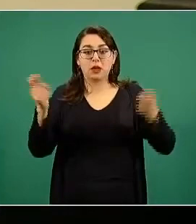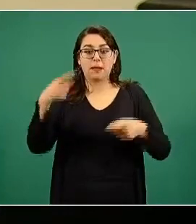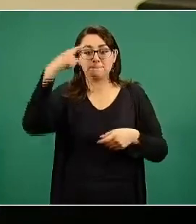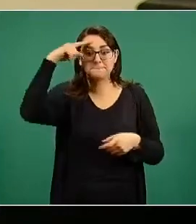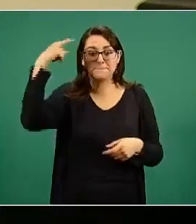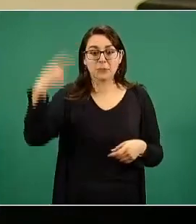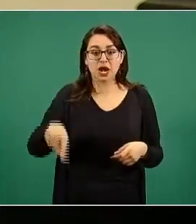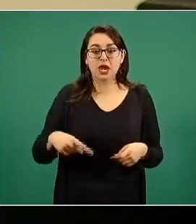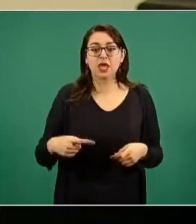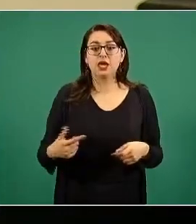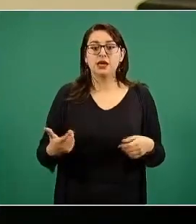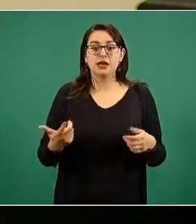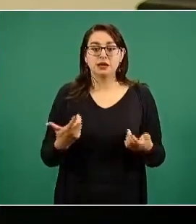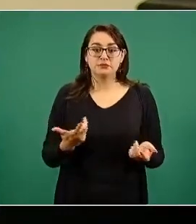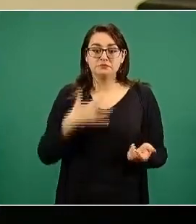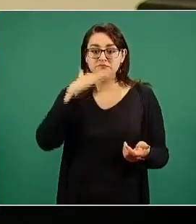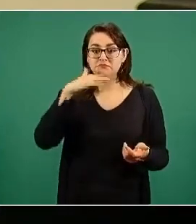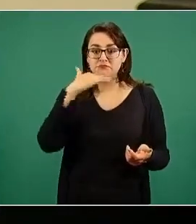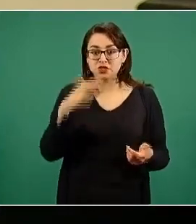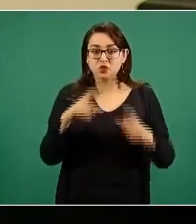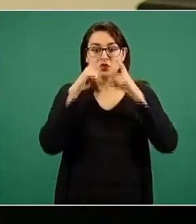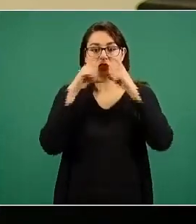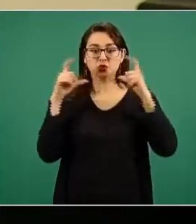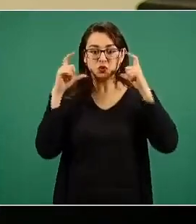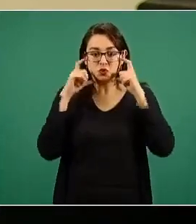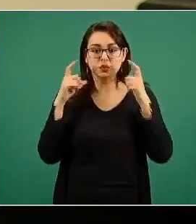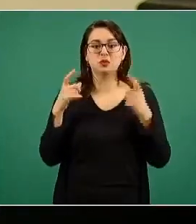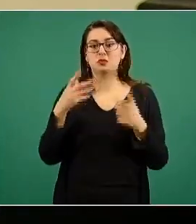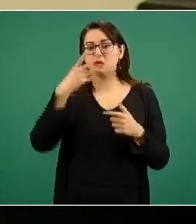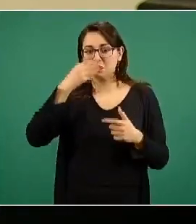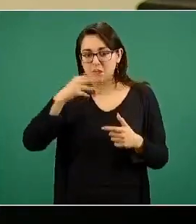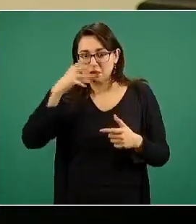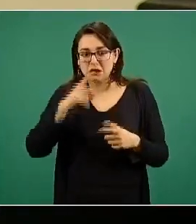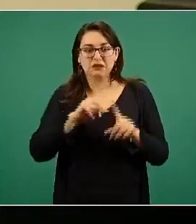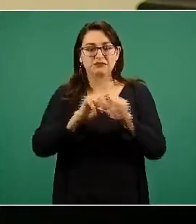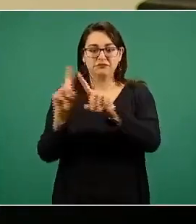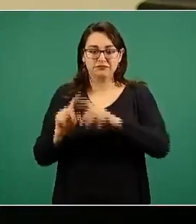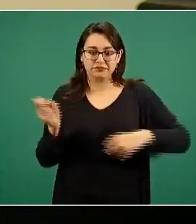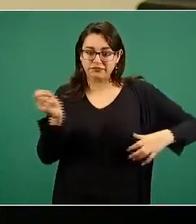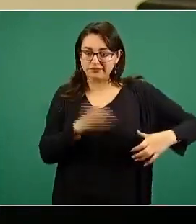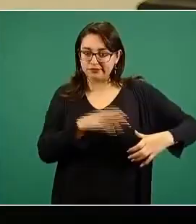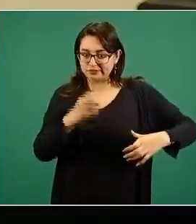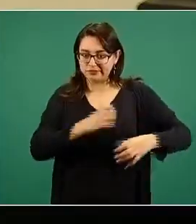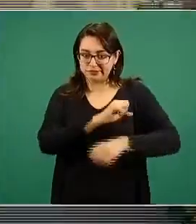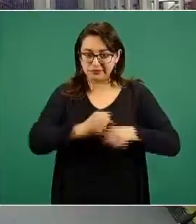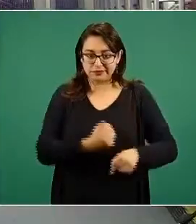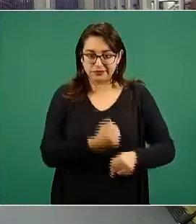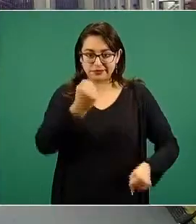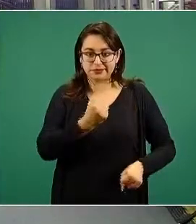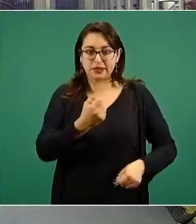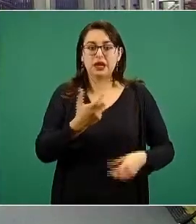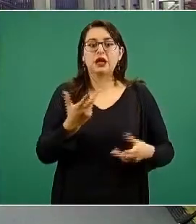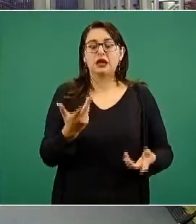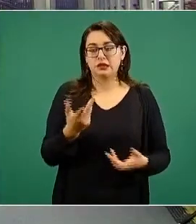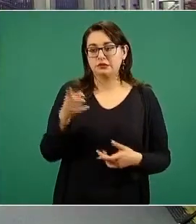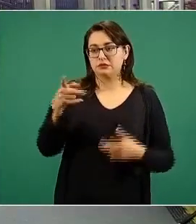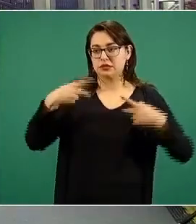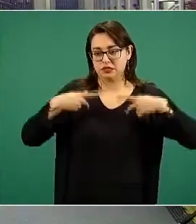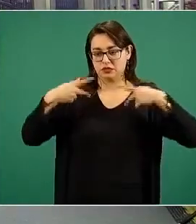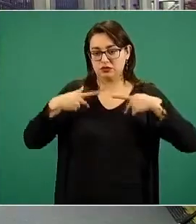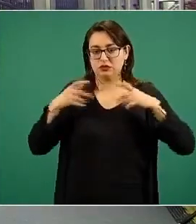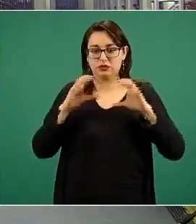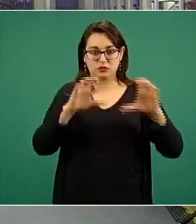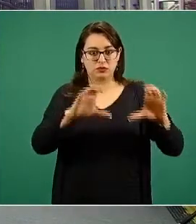otras personas, como los que recogen la basura y demás. Entonces, en contraparte, hay estos estudios que dicen que la